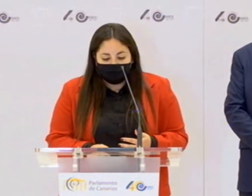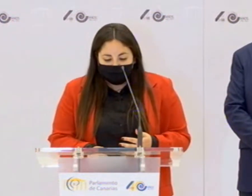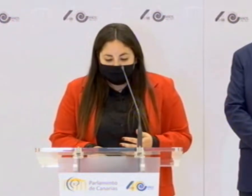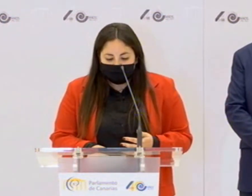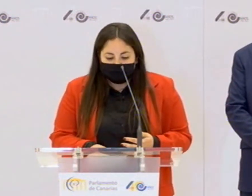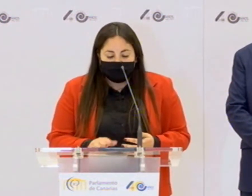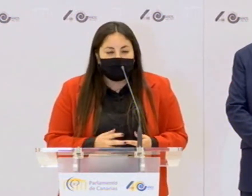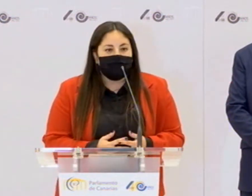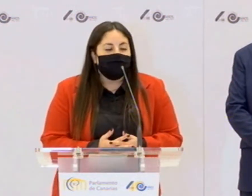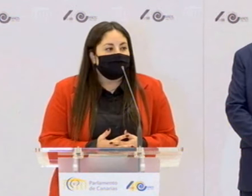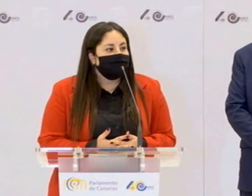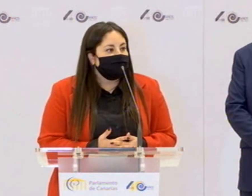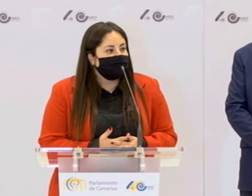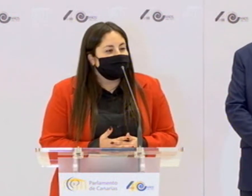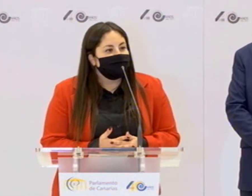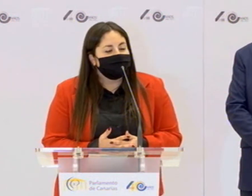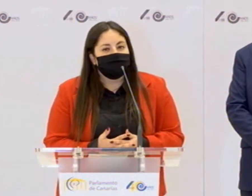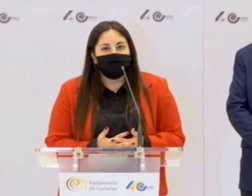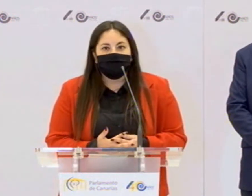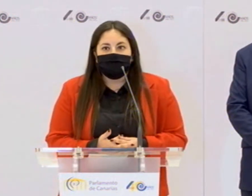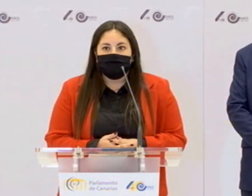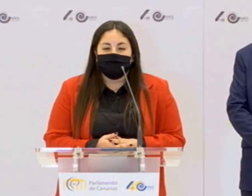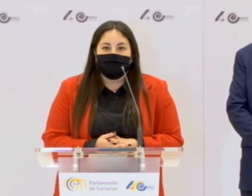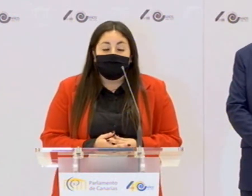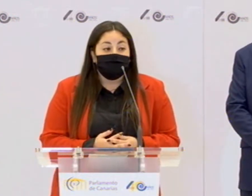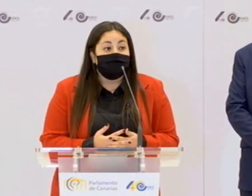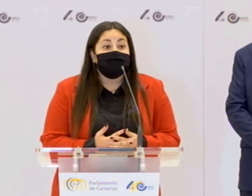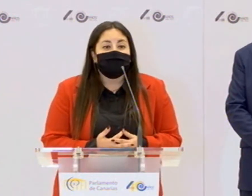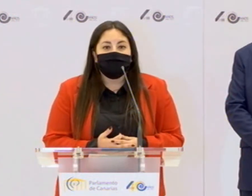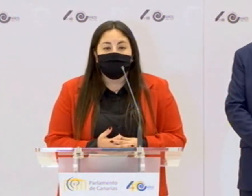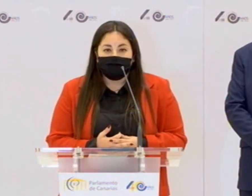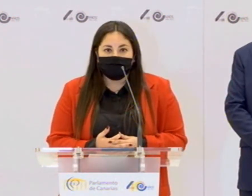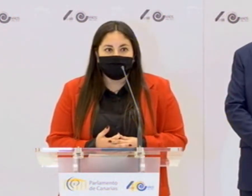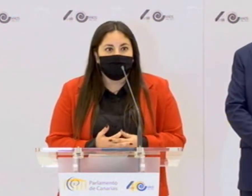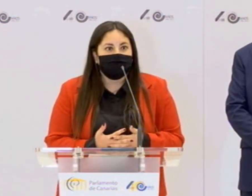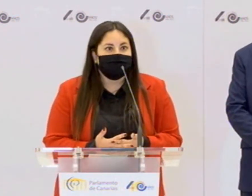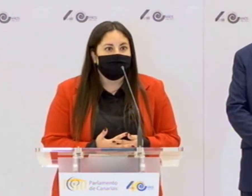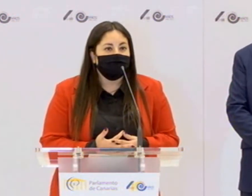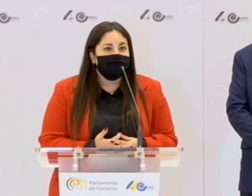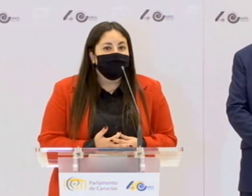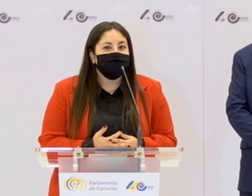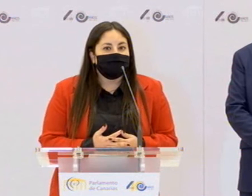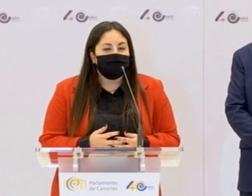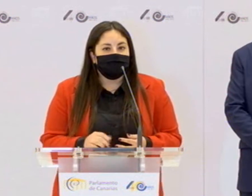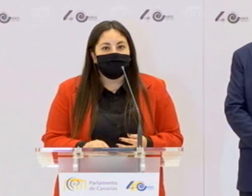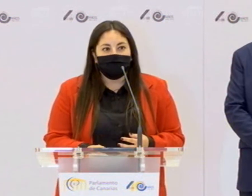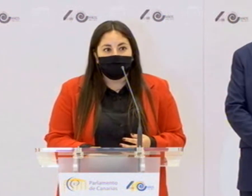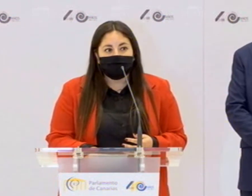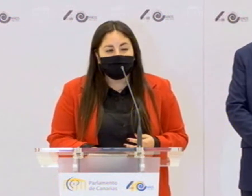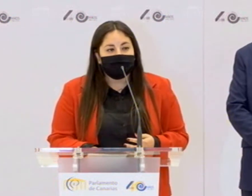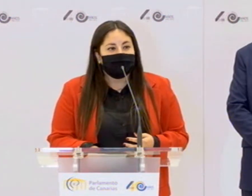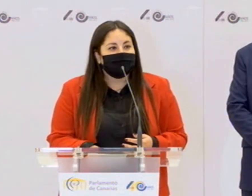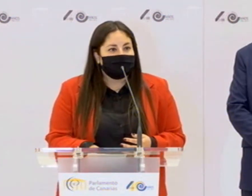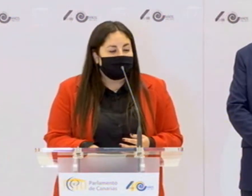no puede obviamente quedarse simplemente en palabras mojadas, sino lo que queremos son también